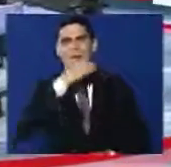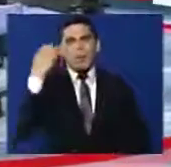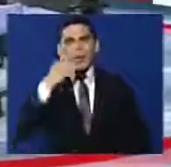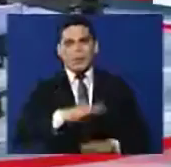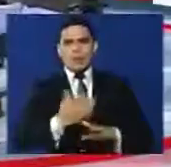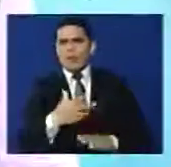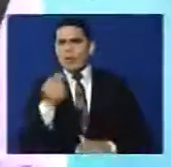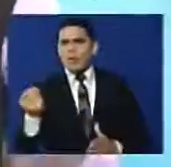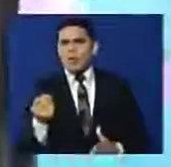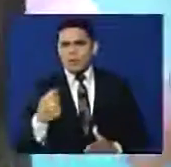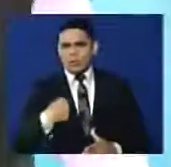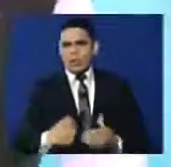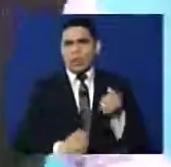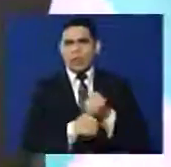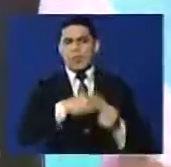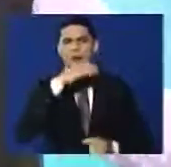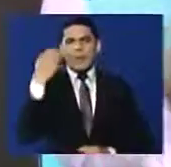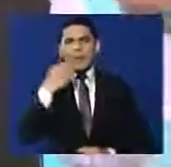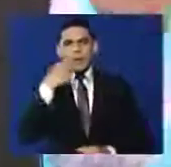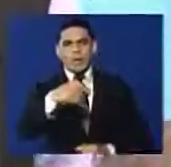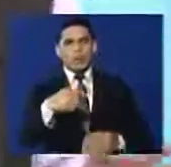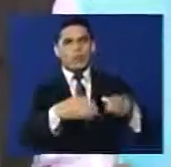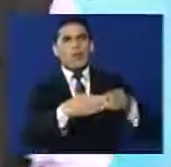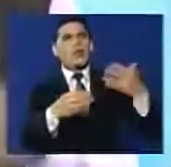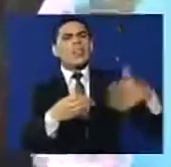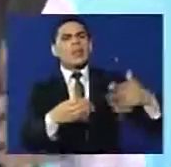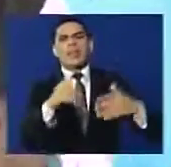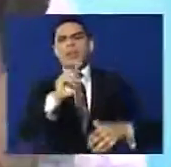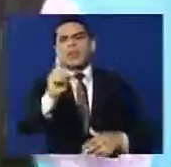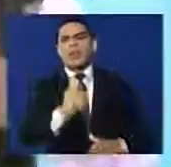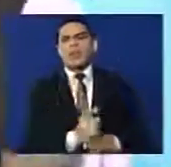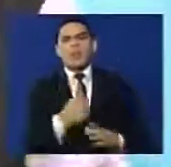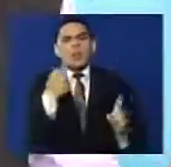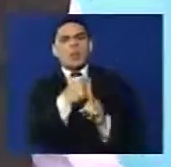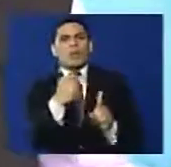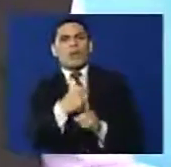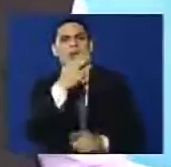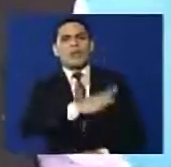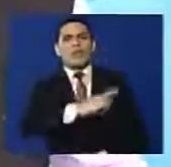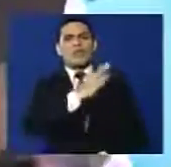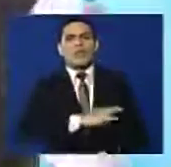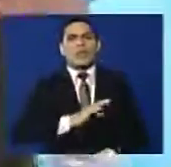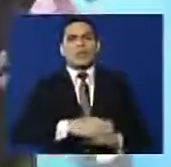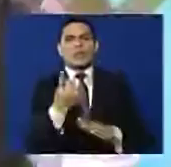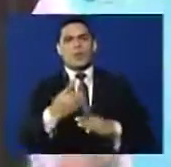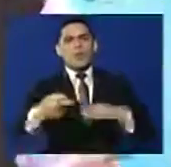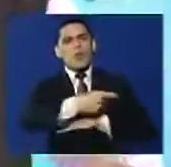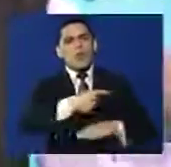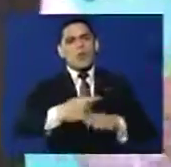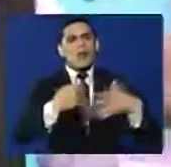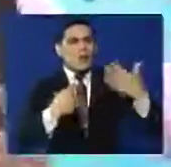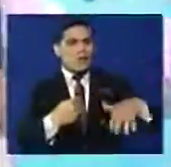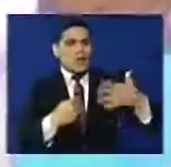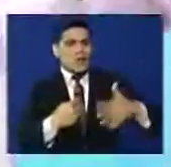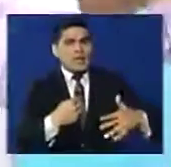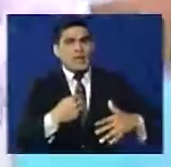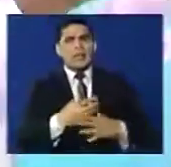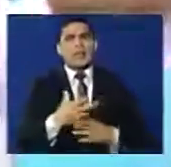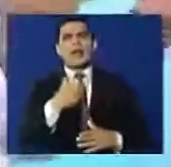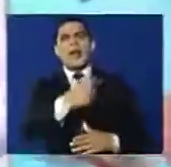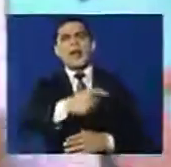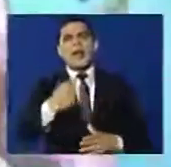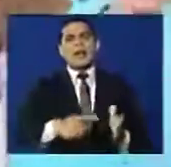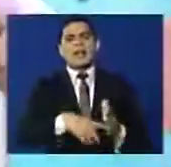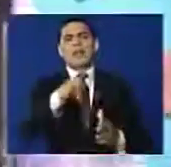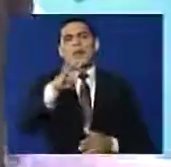no? Porque esto que tenemos ahorita no es izquierda, ¿vale? Porque la izquierda no patea a su ciudadano, ¿vale? Porque un gobierno de izquierda no puede pertenecer a la gente